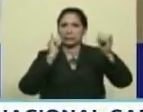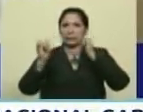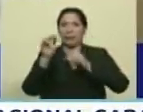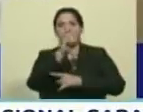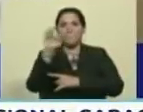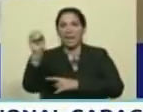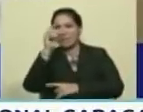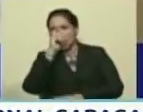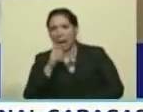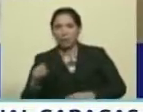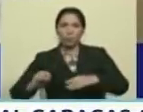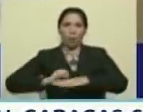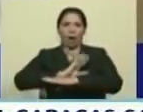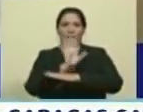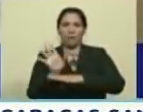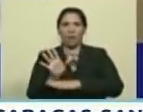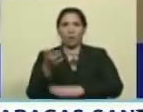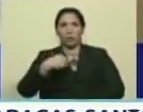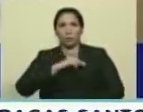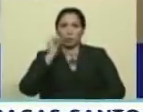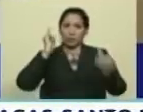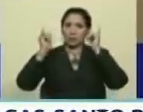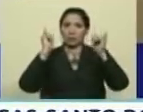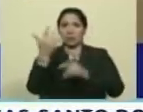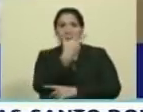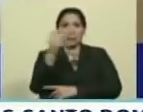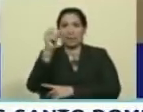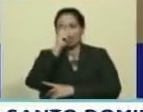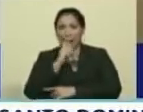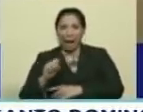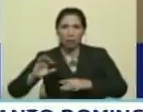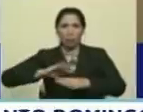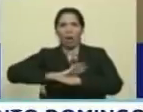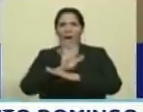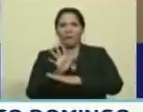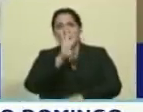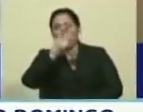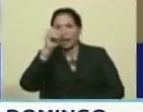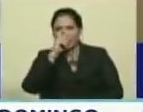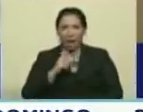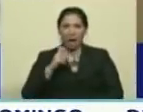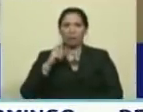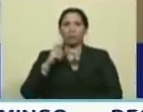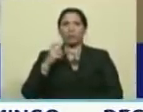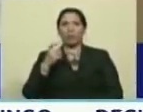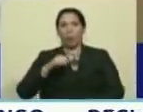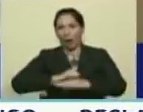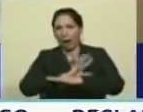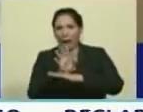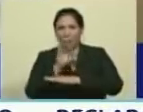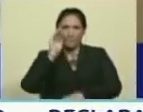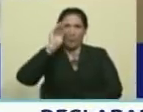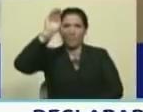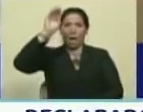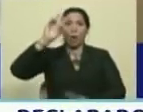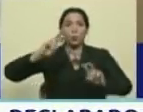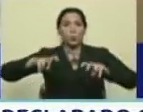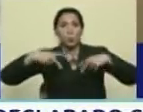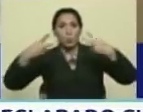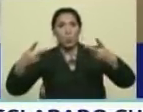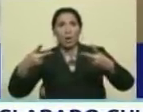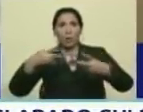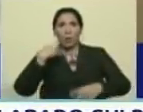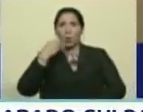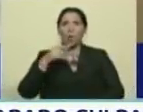ALBA, cuando estemos conmemorando los 30 años del ALBA, los 40 años del ALBA, cuando nuevas generaciones estén conmemorando